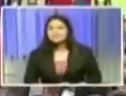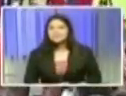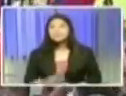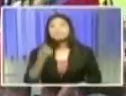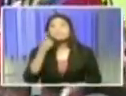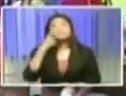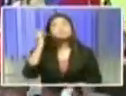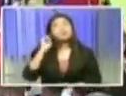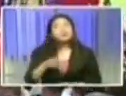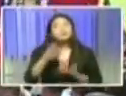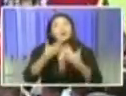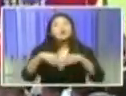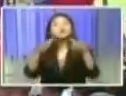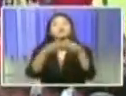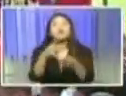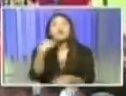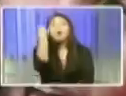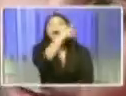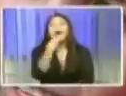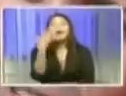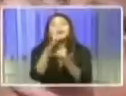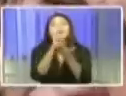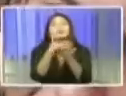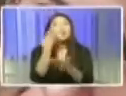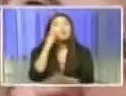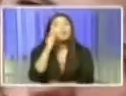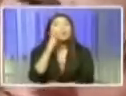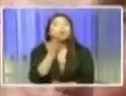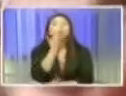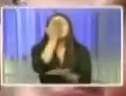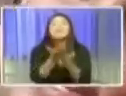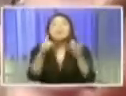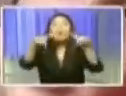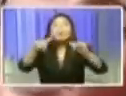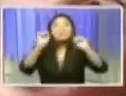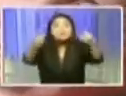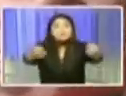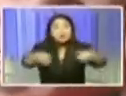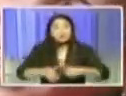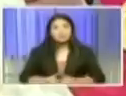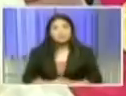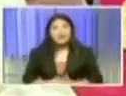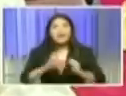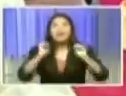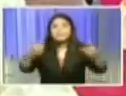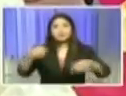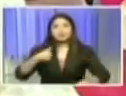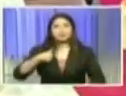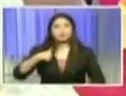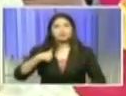Vamos a hacer una red Carelibro, pues. Propongo, empezamos hoy mismo. Arranco yo.